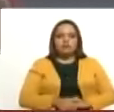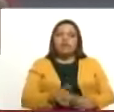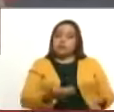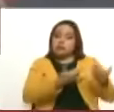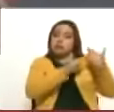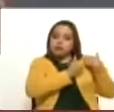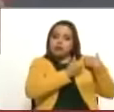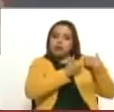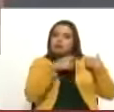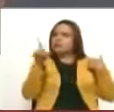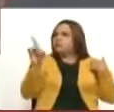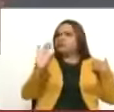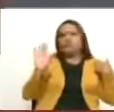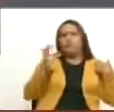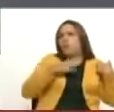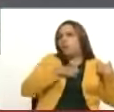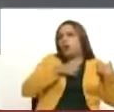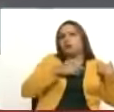responsablemente,